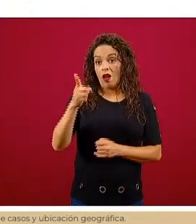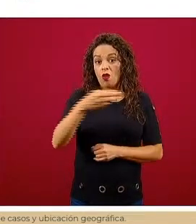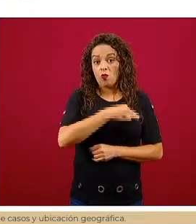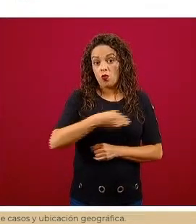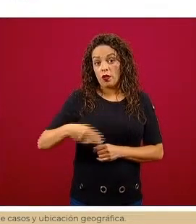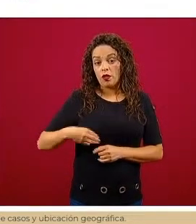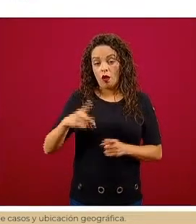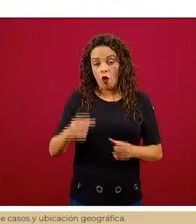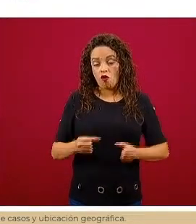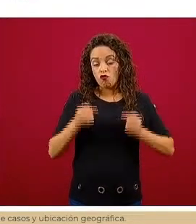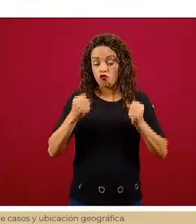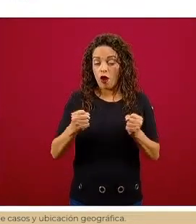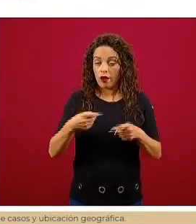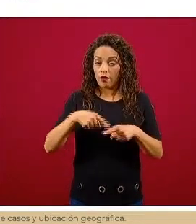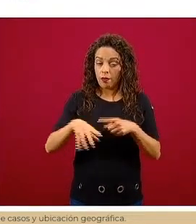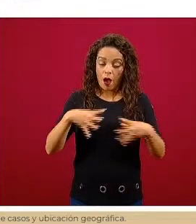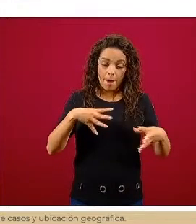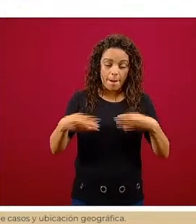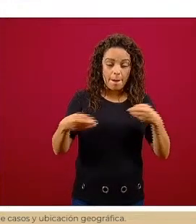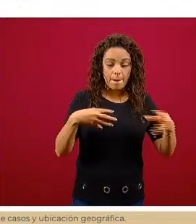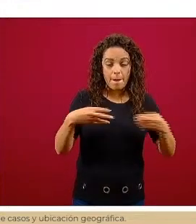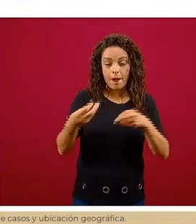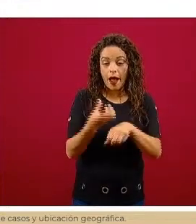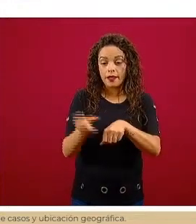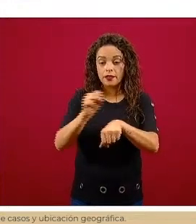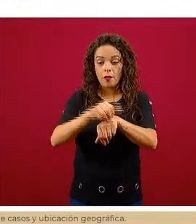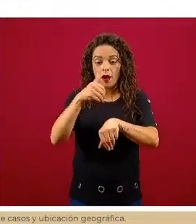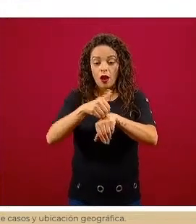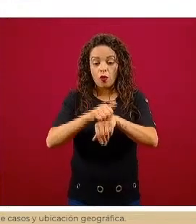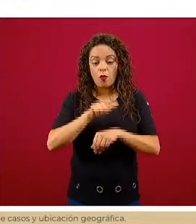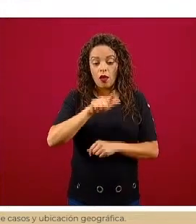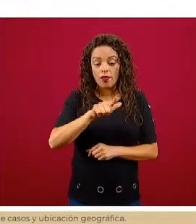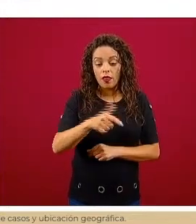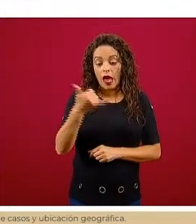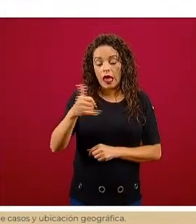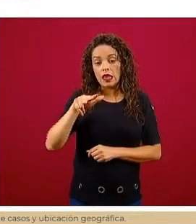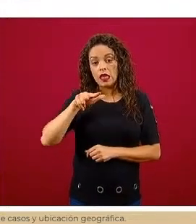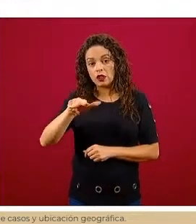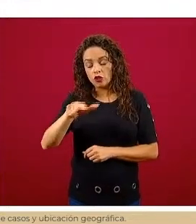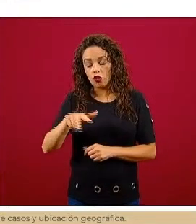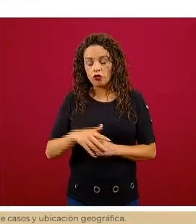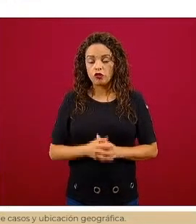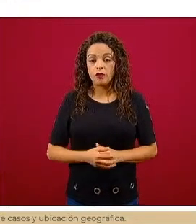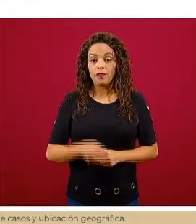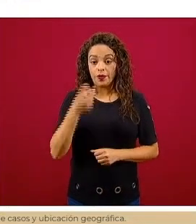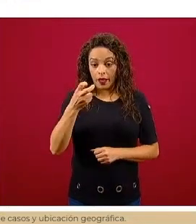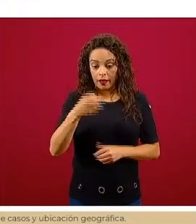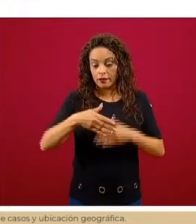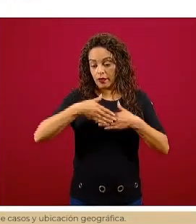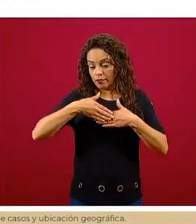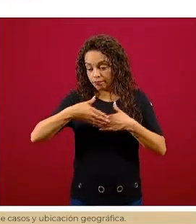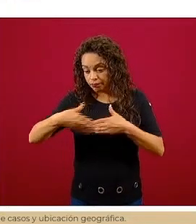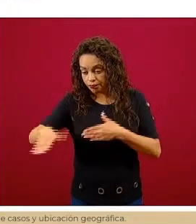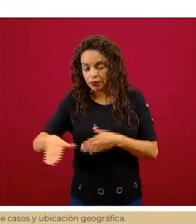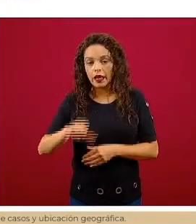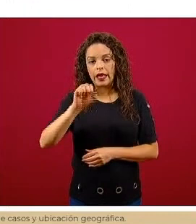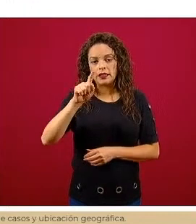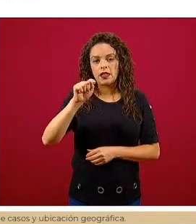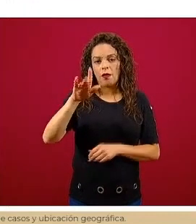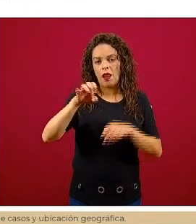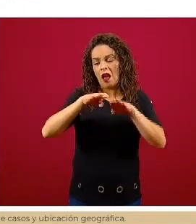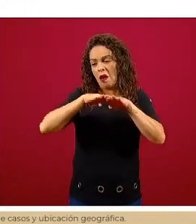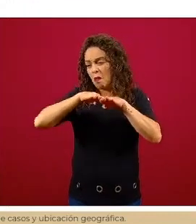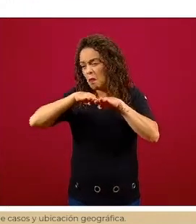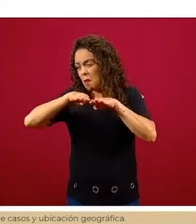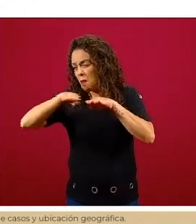inició con una transmisión importante, ahí entre la semana 17 y 18, a partir de la misma tuvo una meseta hasta la 25 y ya de